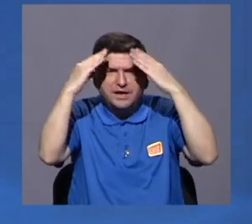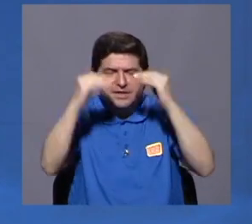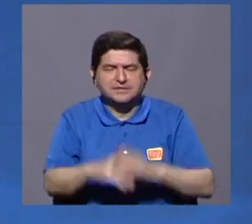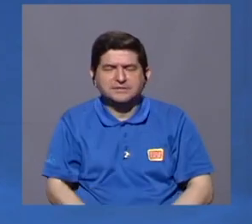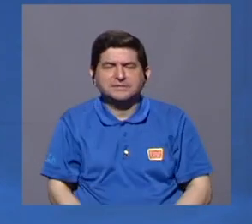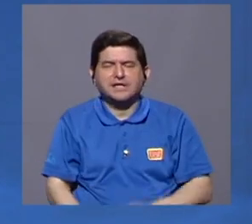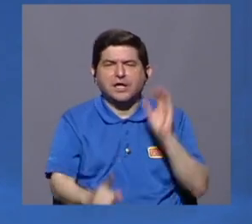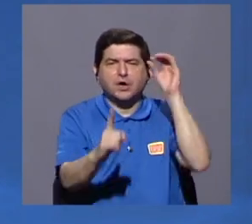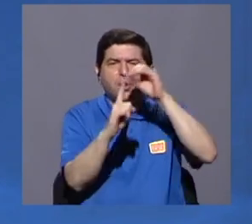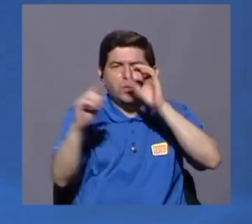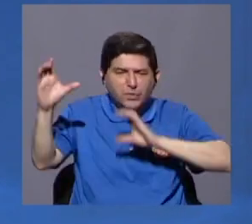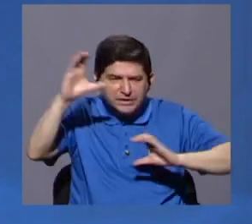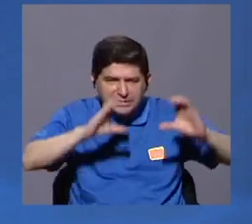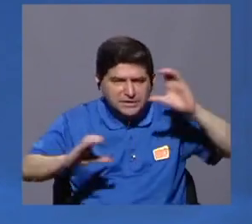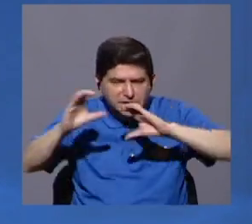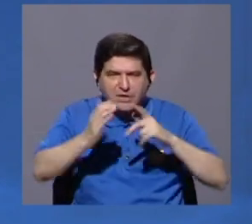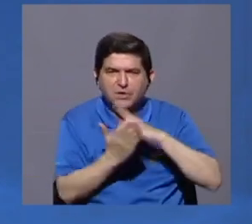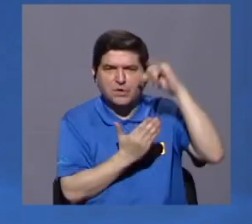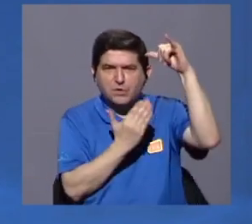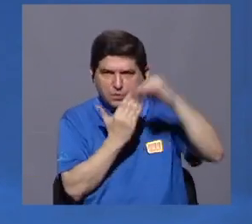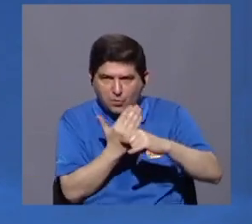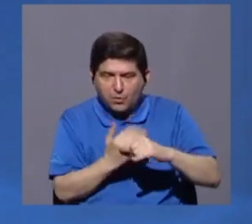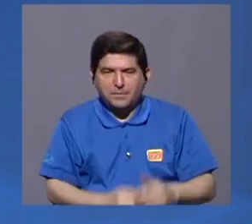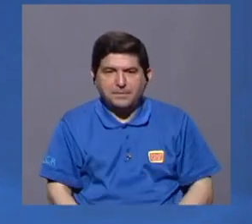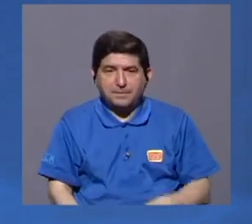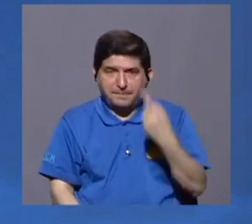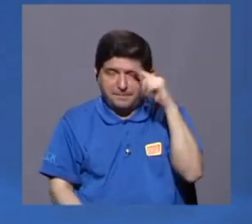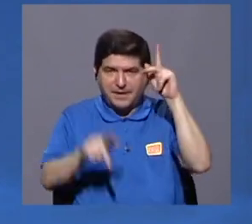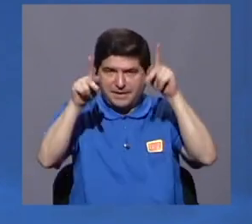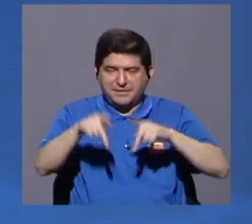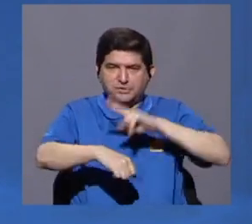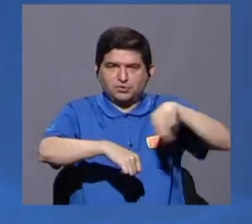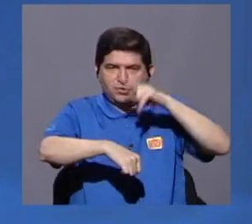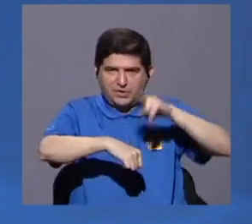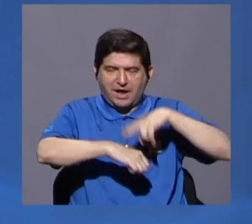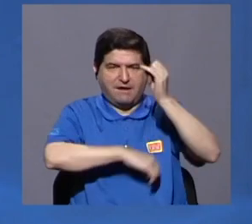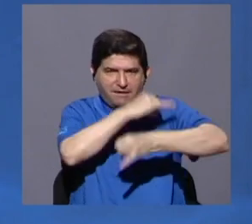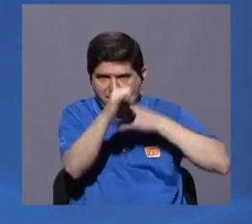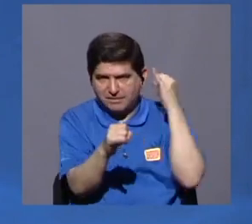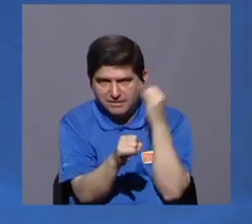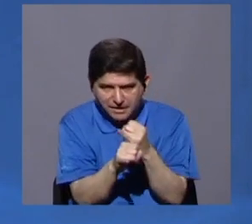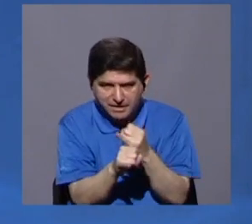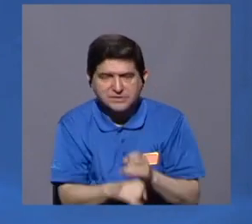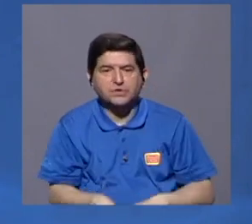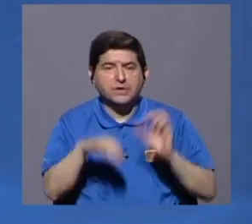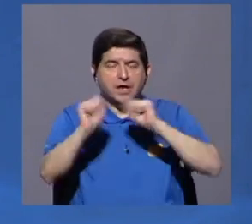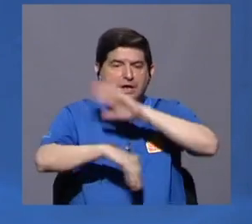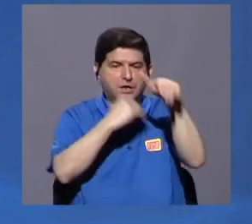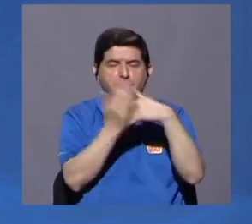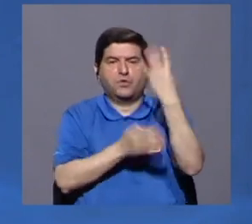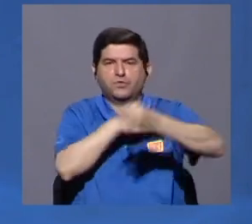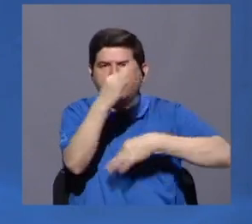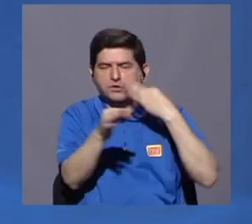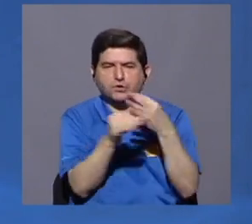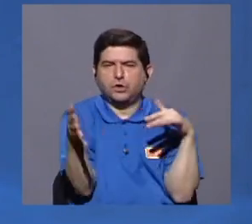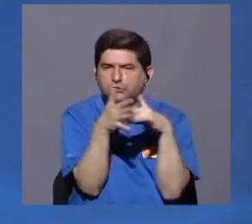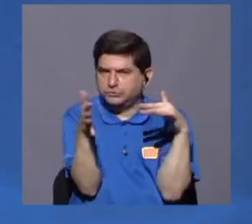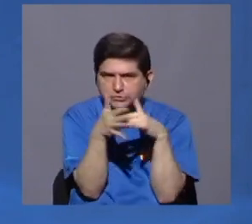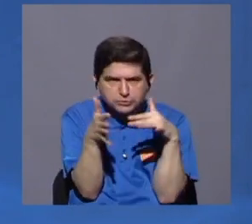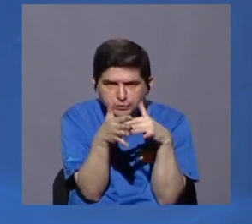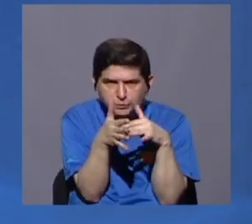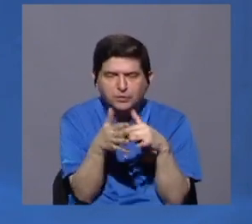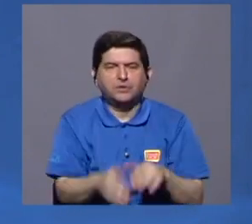científico de este proyecto a disposición de nacionales e internacionales y que se puedan hacer todo este tipo de estudios sino también